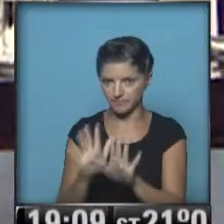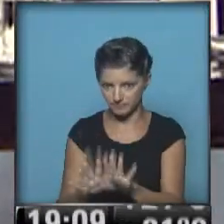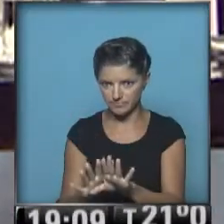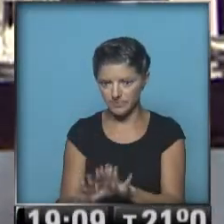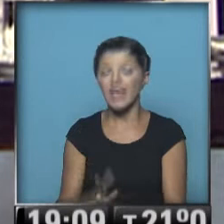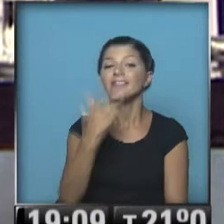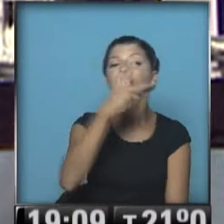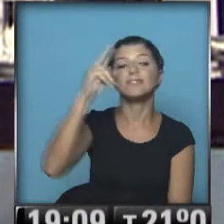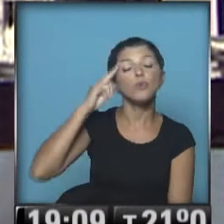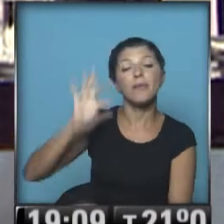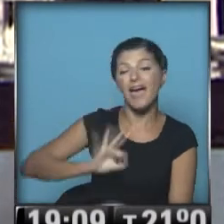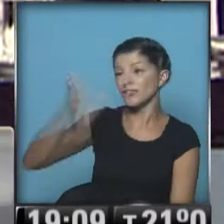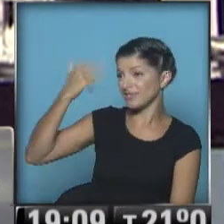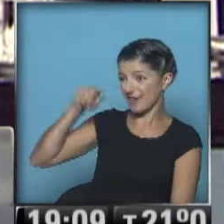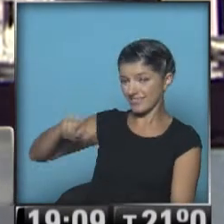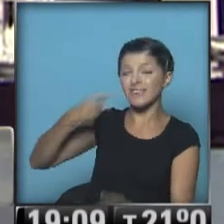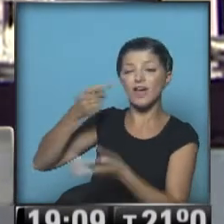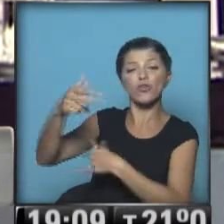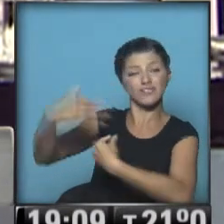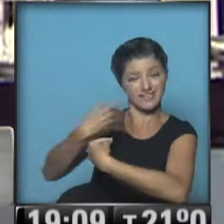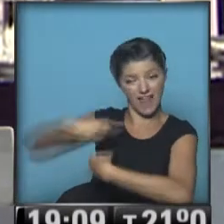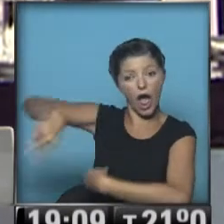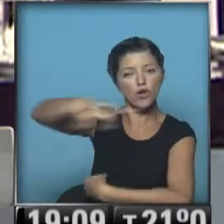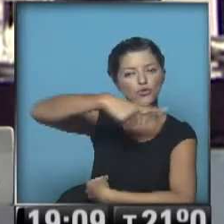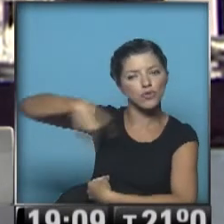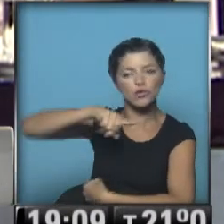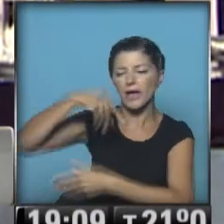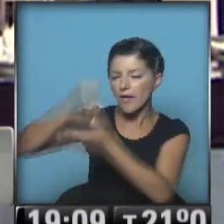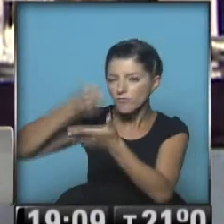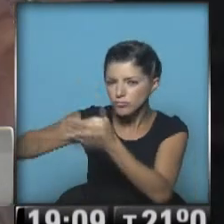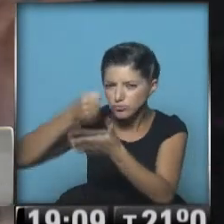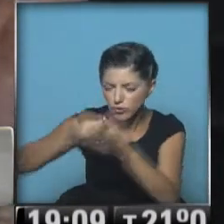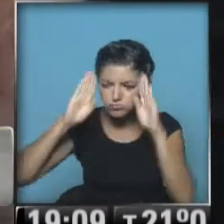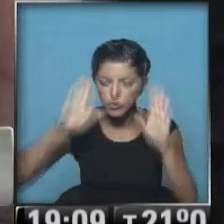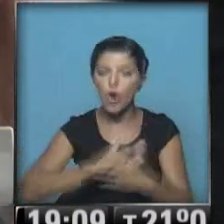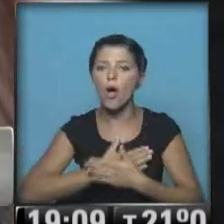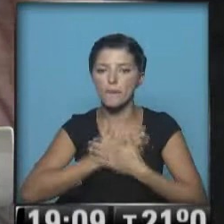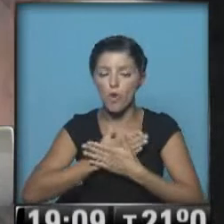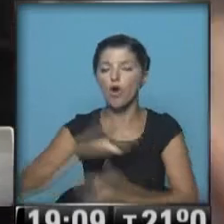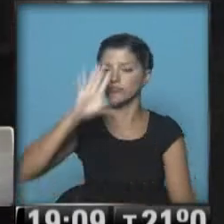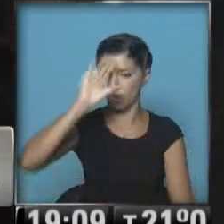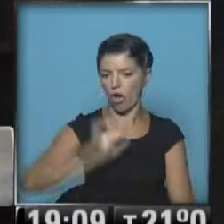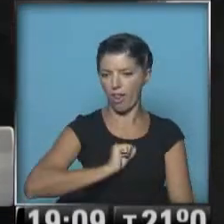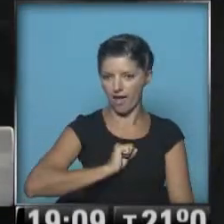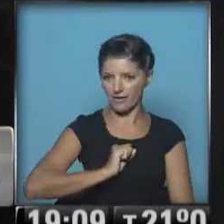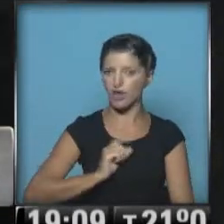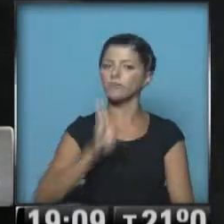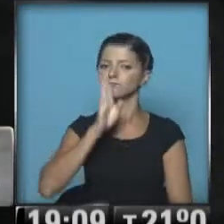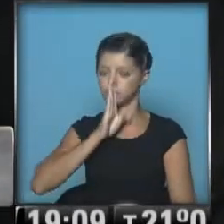hace 39 años, ellas nos enseñan la lección de que apostando siempre a la vida con amor, coraje,